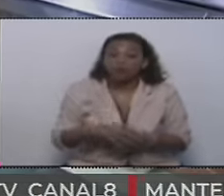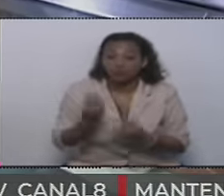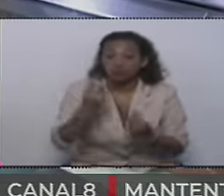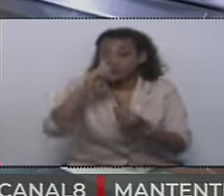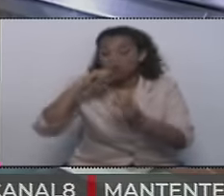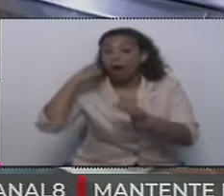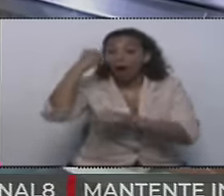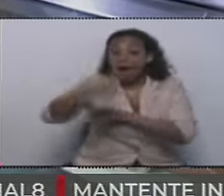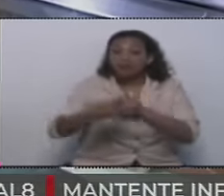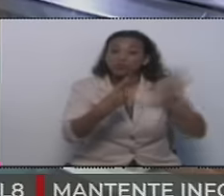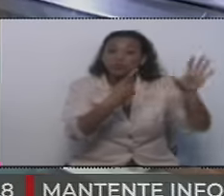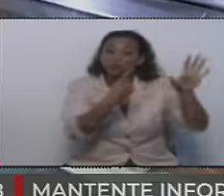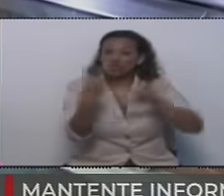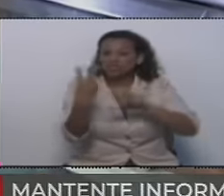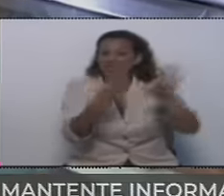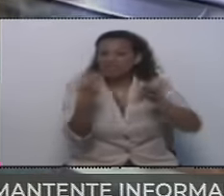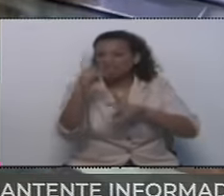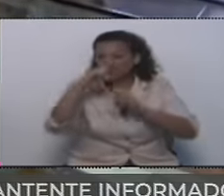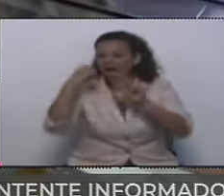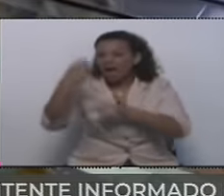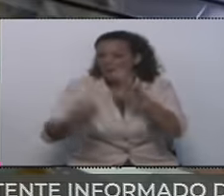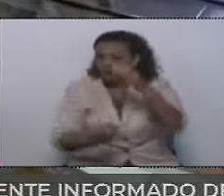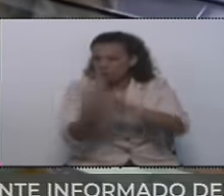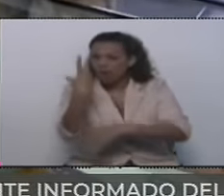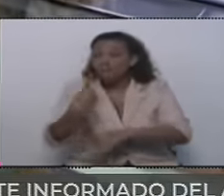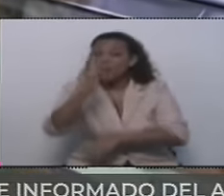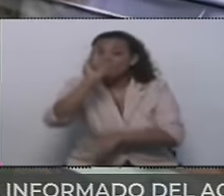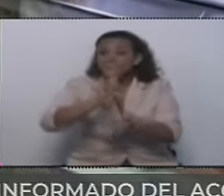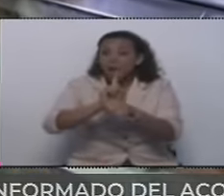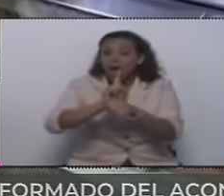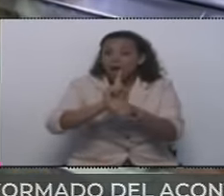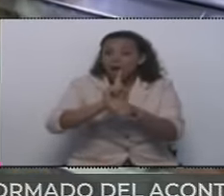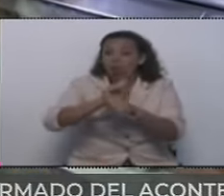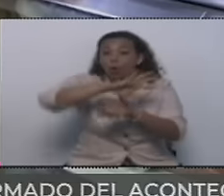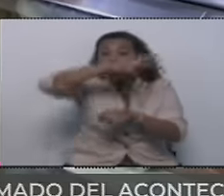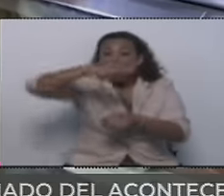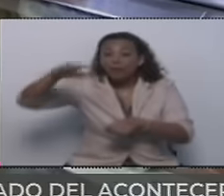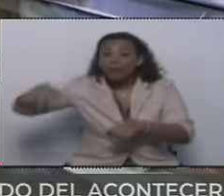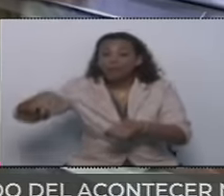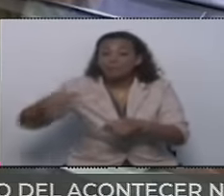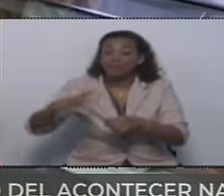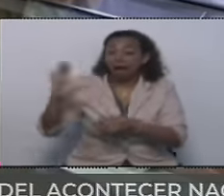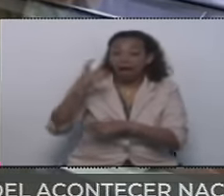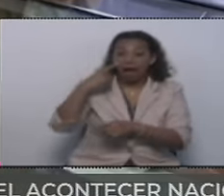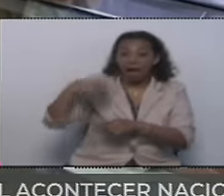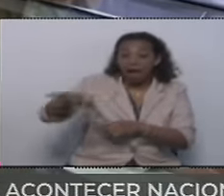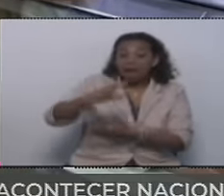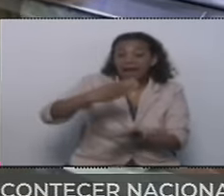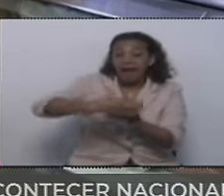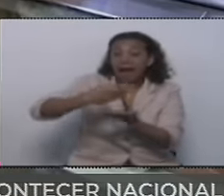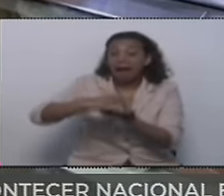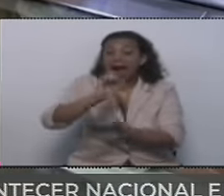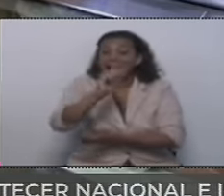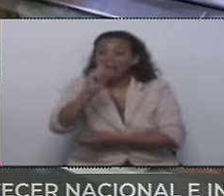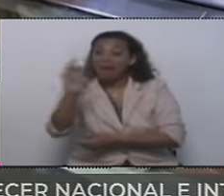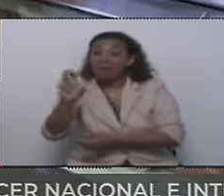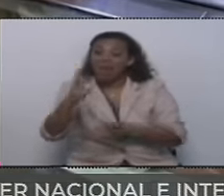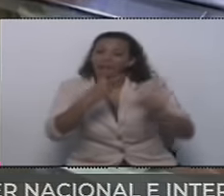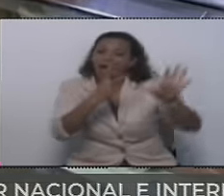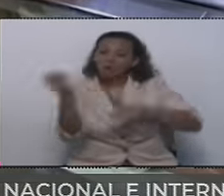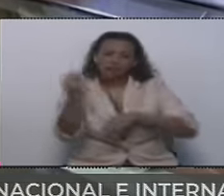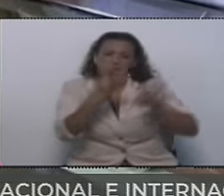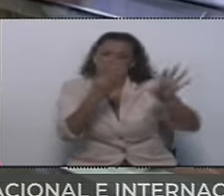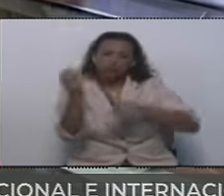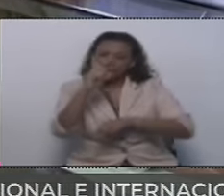tiempo, 60, 70 años. Fueron de los primeros barrios que se hicieron en las colinas y montañas de Caracas hace 70, 80 hace